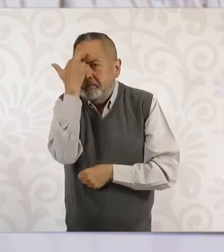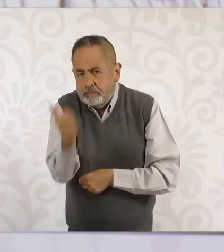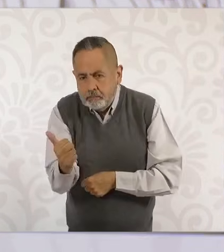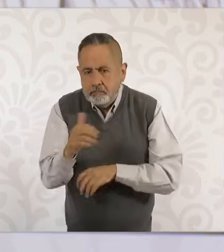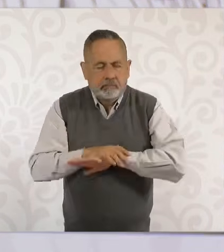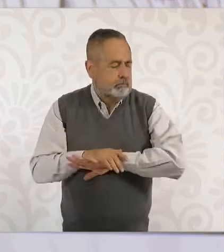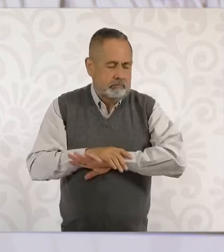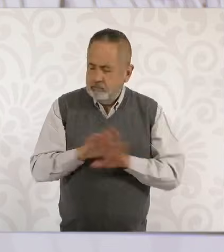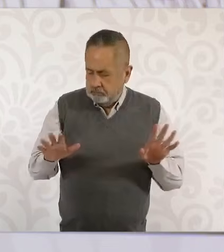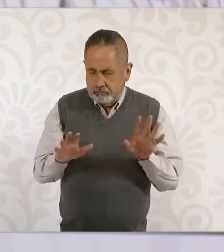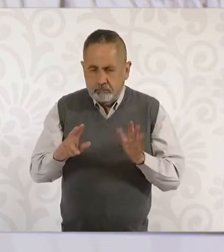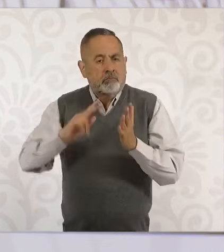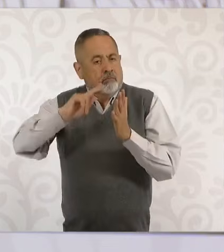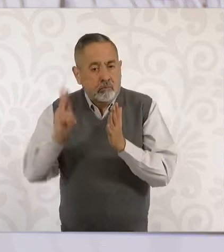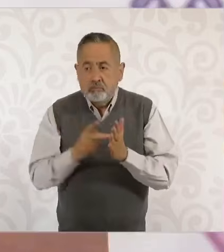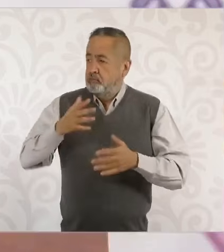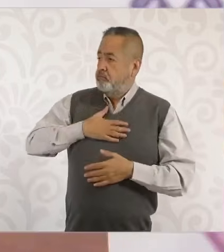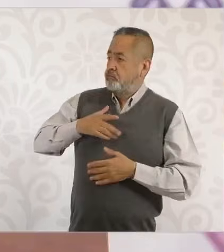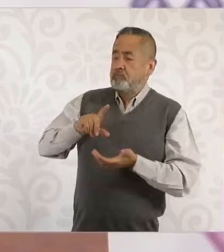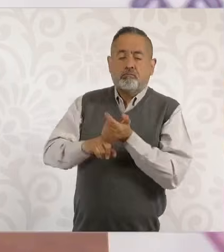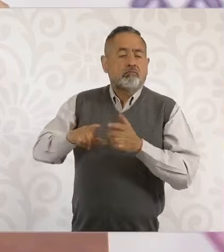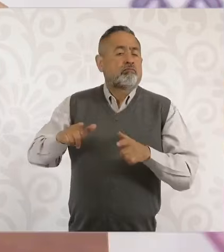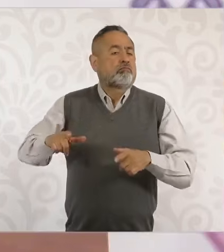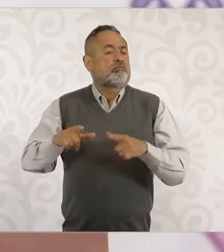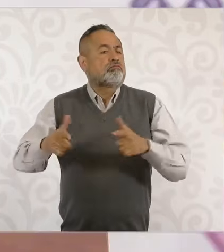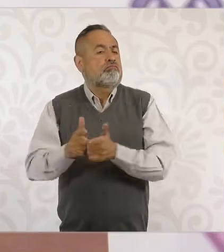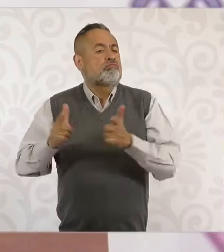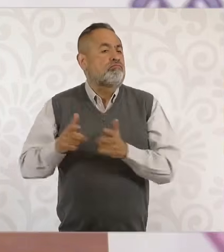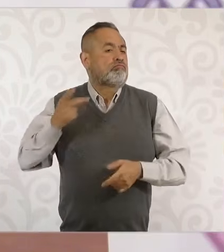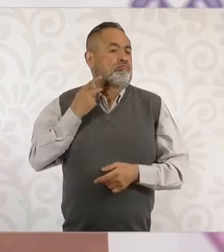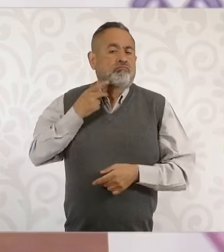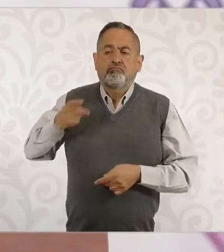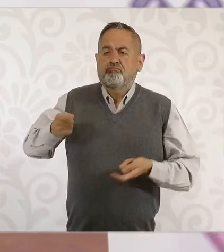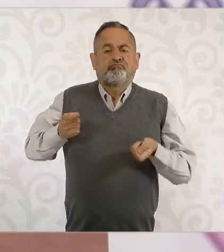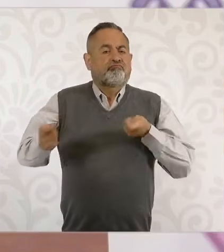No vamos al partido de Estado, jamás, pues si nosotros peleamos contra eso.